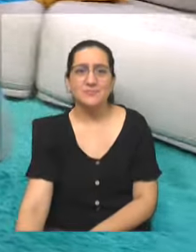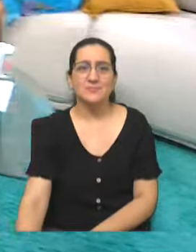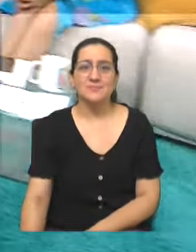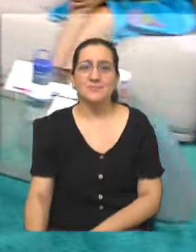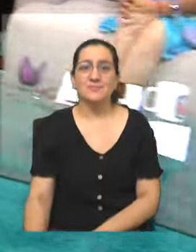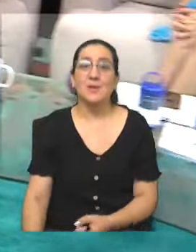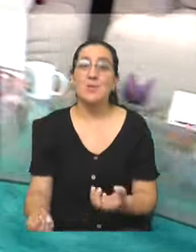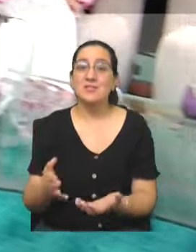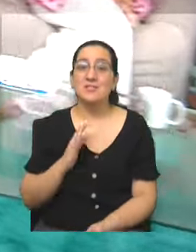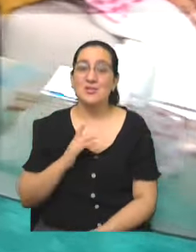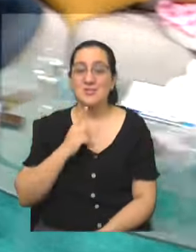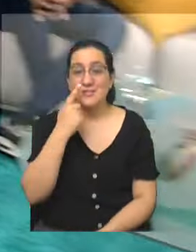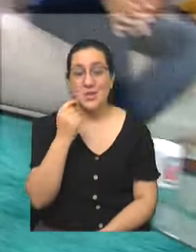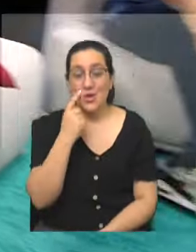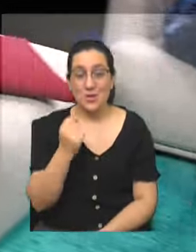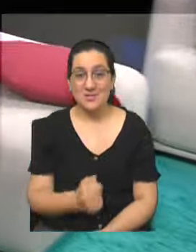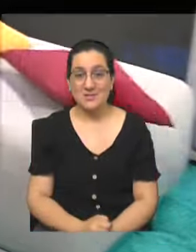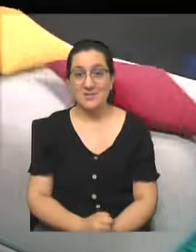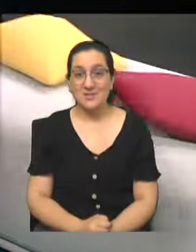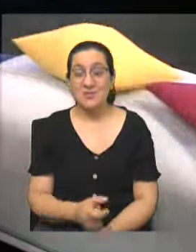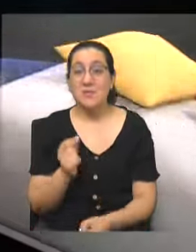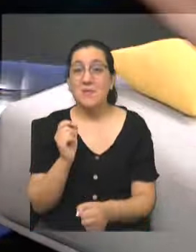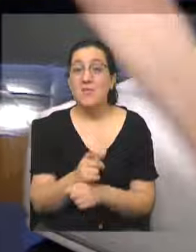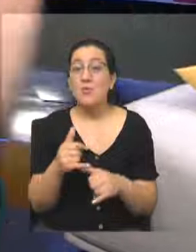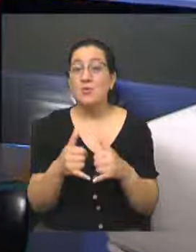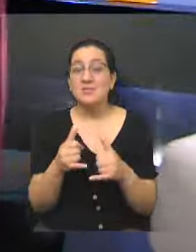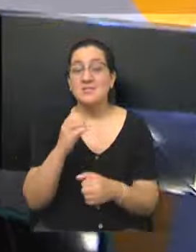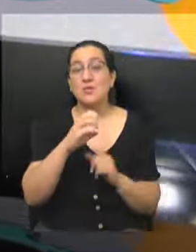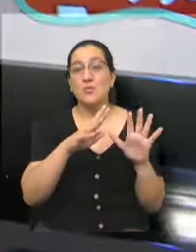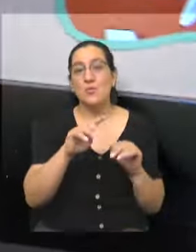Todos, soy el más viejo de Telequista. Acá te acompaño. Señoras y señores, vamos a ver qué es lo que nos está requiriendo ustedes por nuestro WhatsApp.